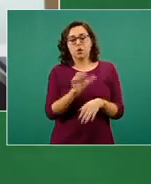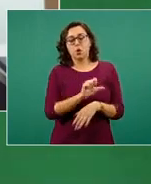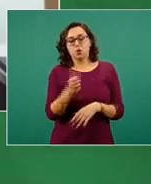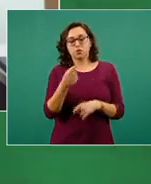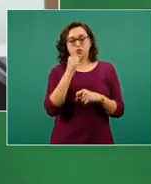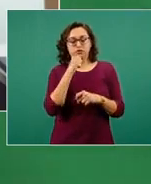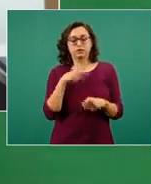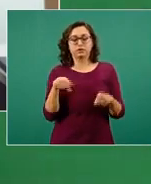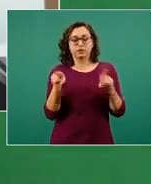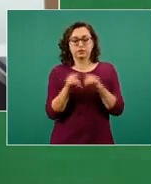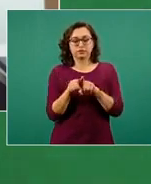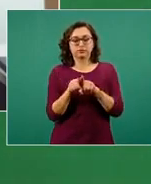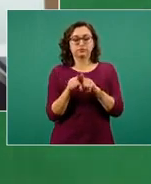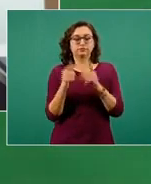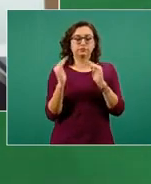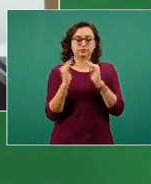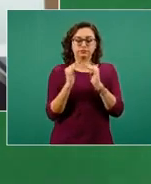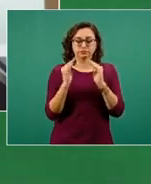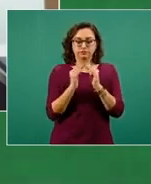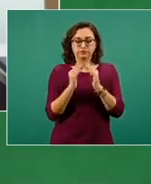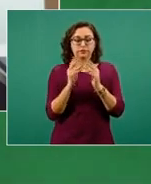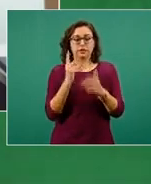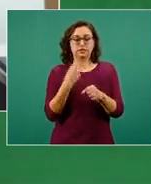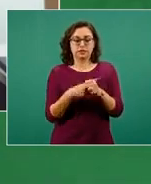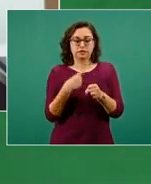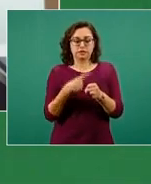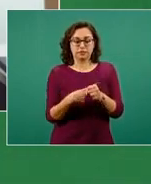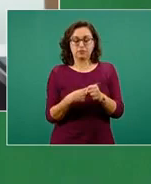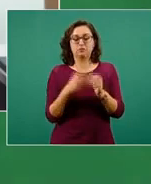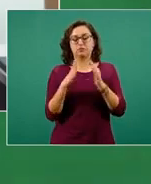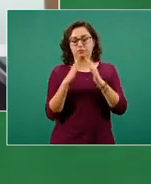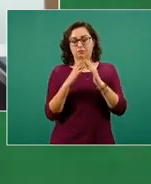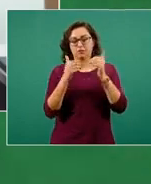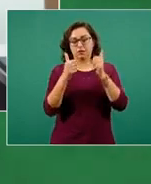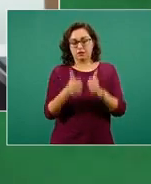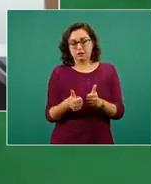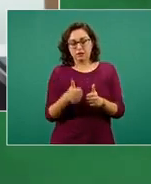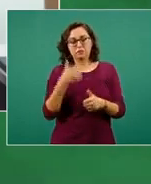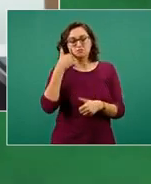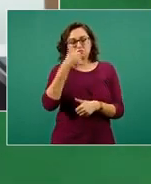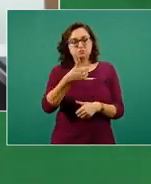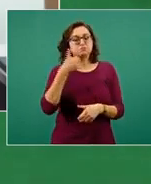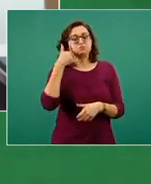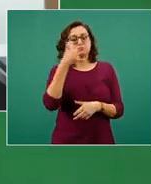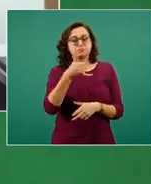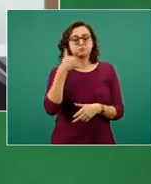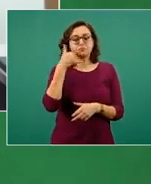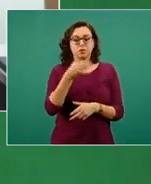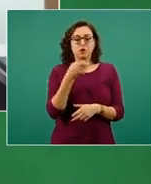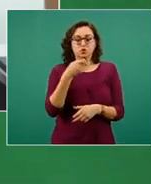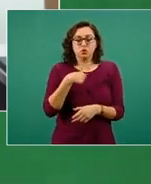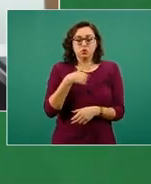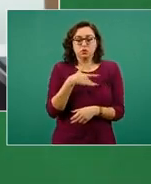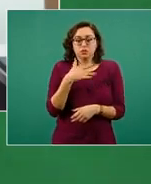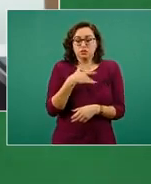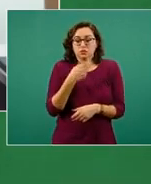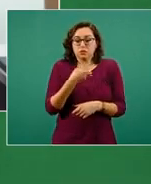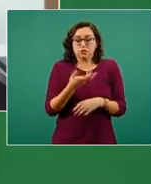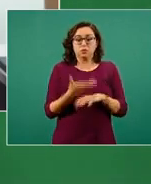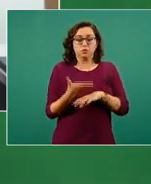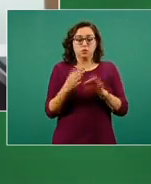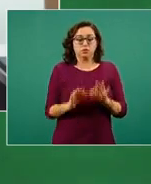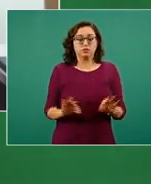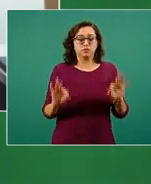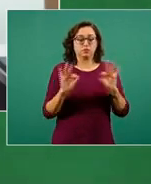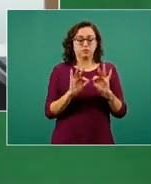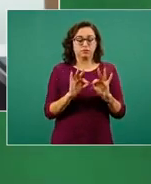darle el seguimiento en el hogar a las personas que salían positivas. Esas son de las pruebas, de las cosas creo relevantes,